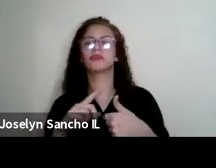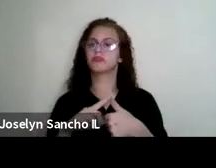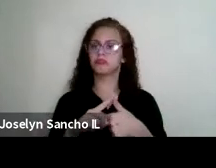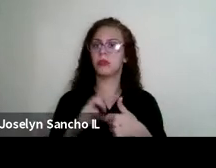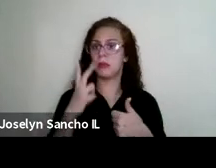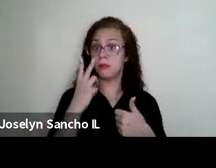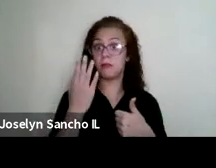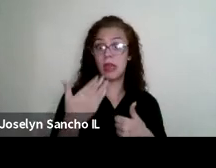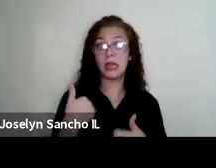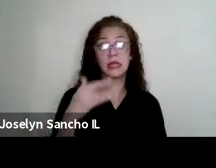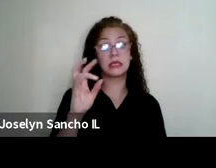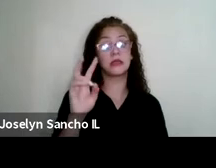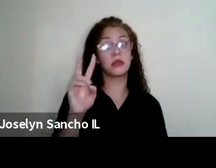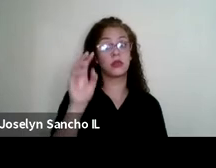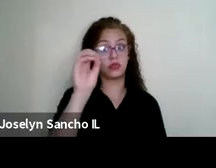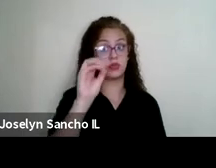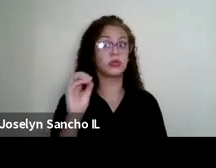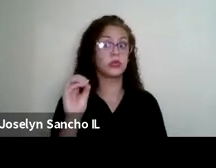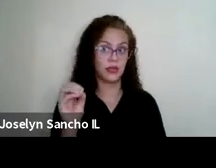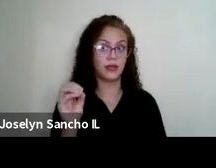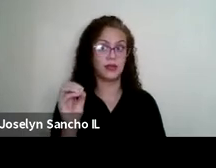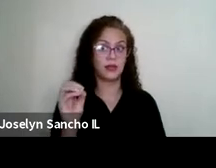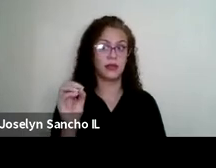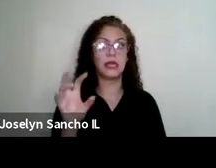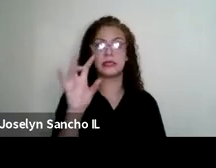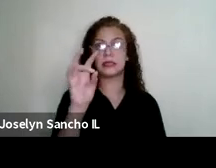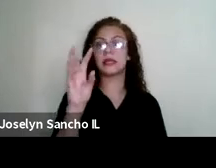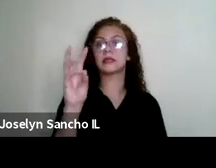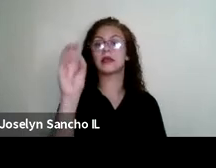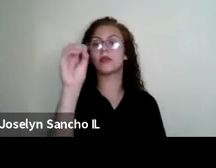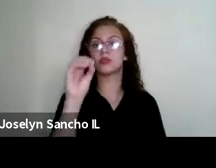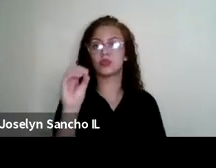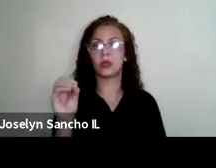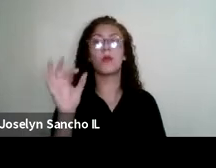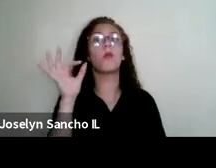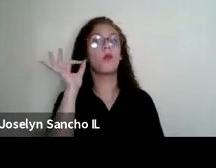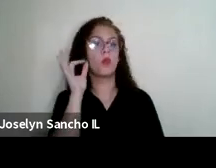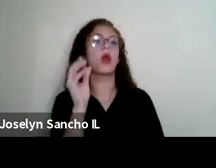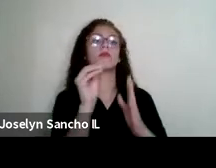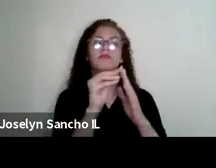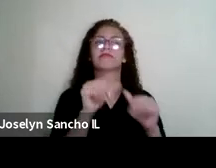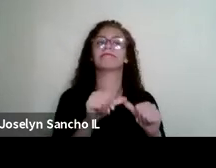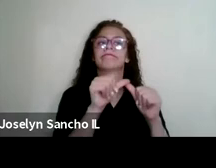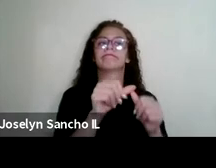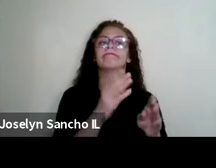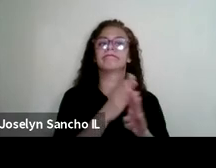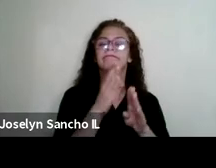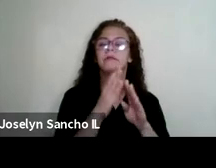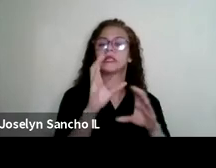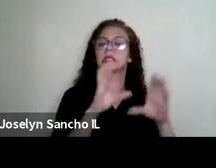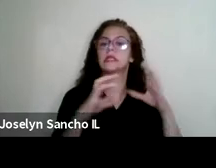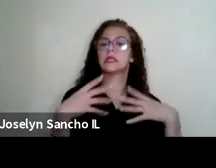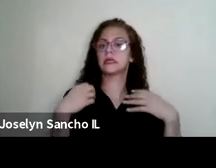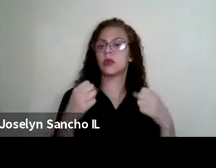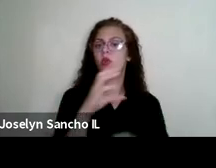miren que hay un 72%, un 76% de mujeres se gradúan de ciencias de la salud en Costa